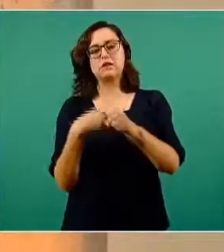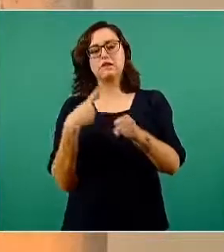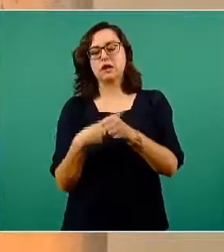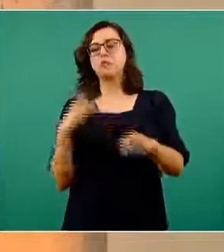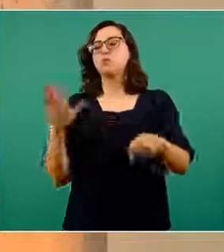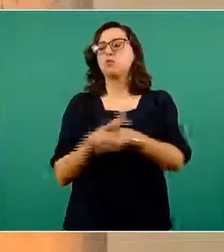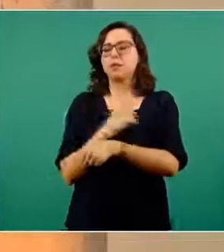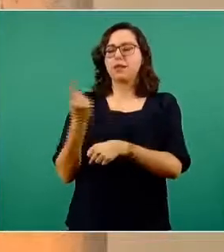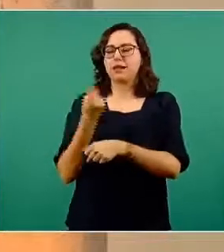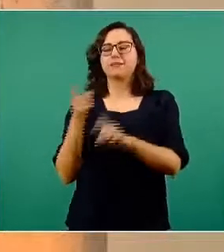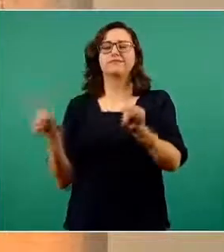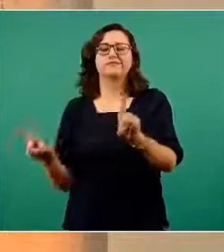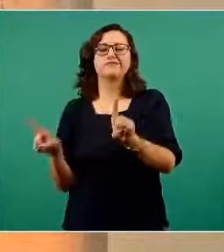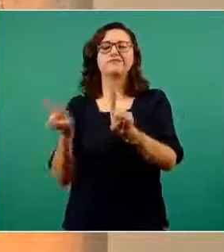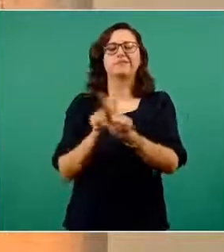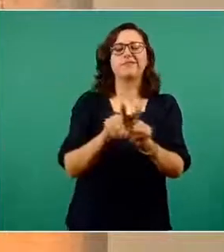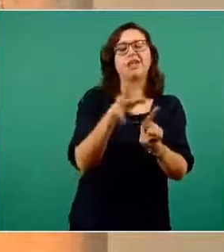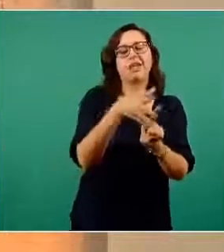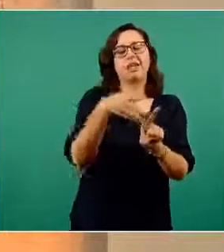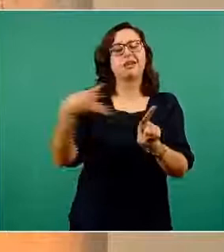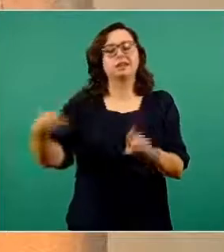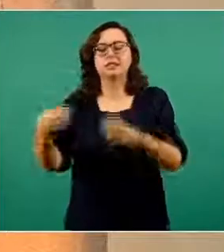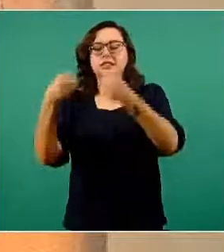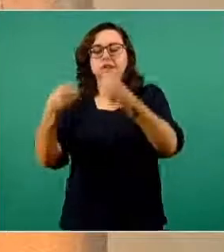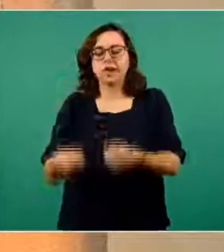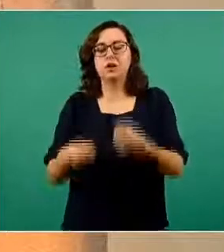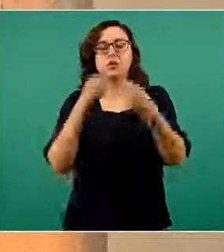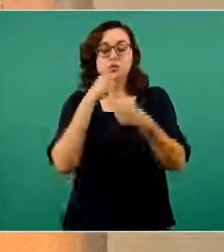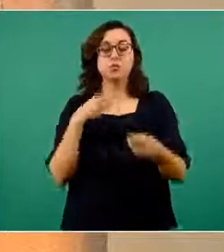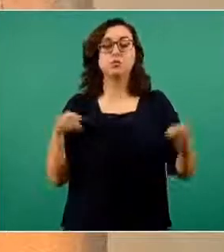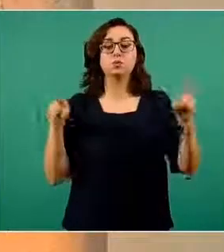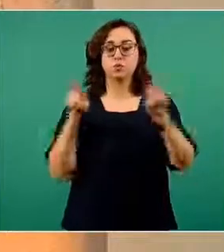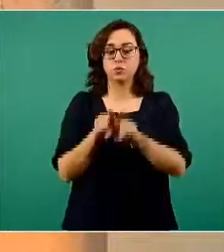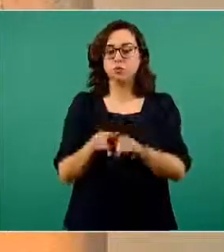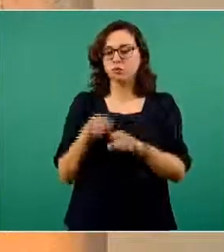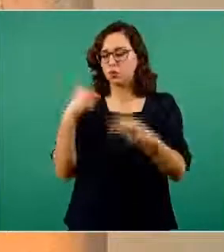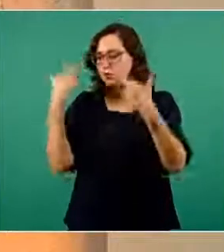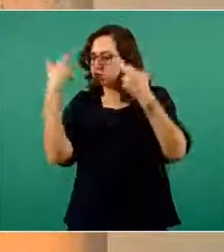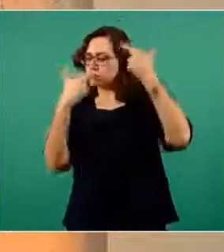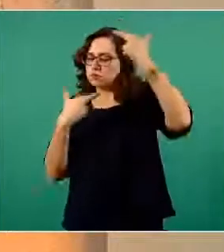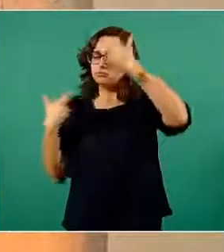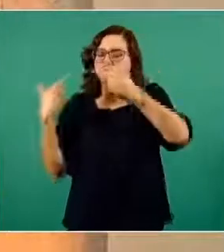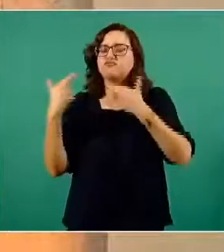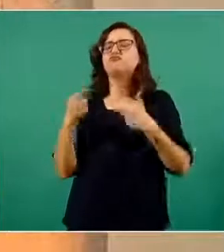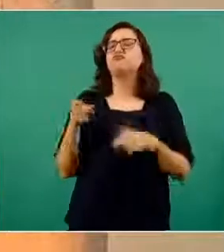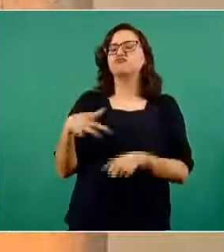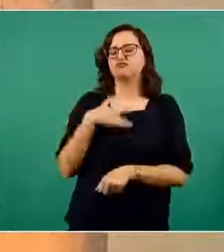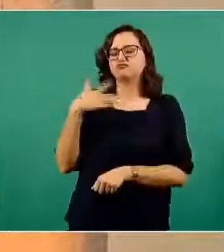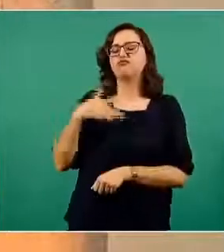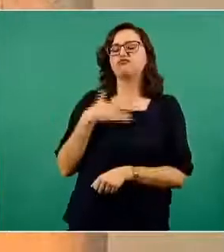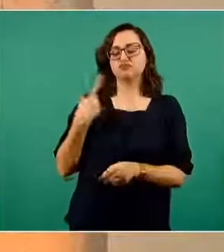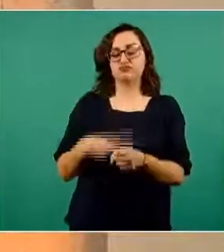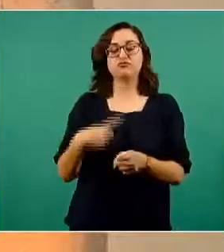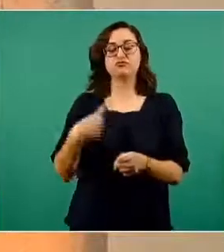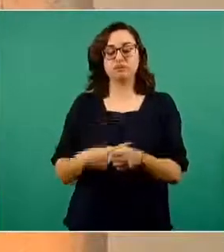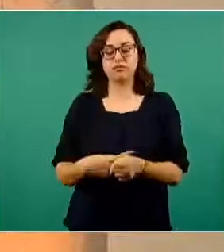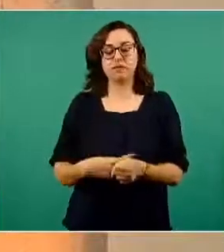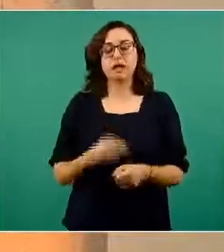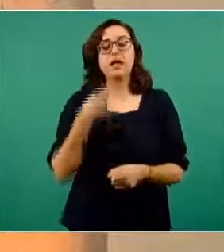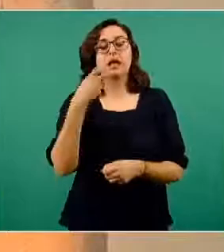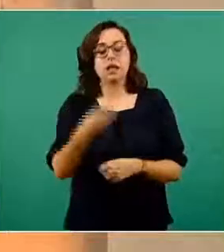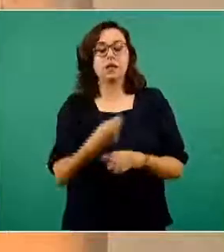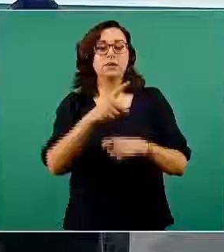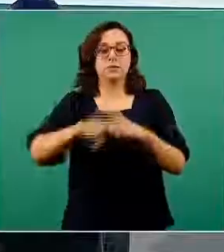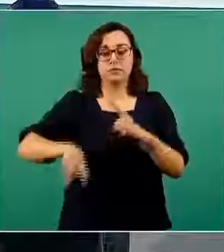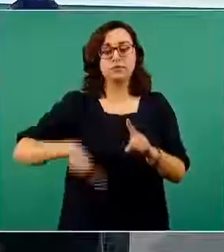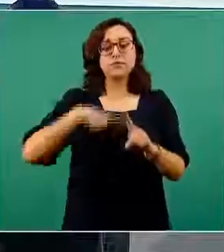tomar una prueba, y otras se pueden clasificar también por la vía de la dictaminación clínica. Y obviamente a eso siempre